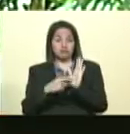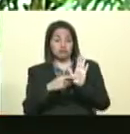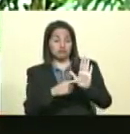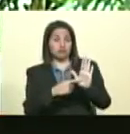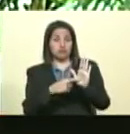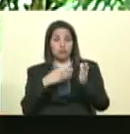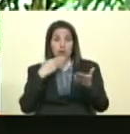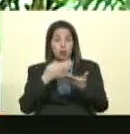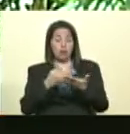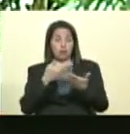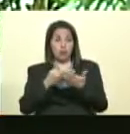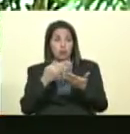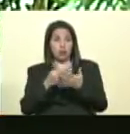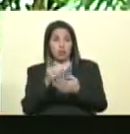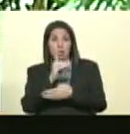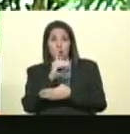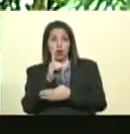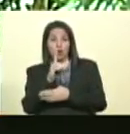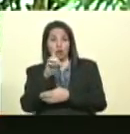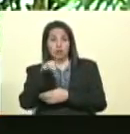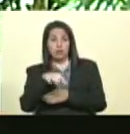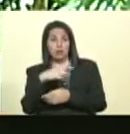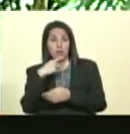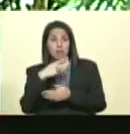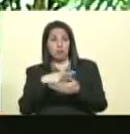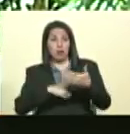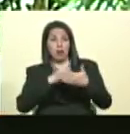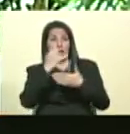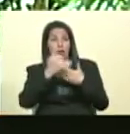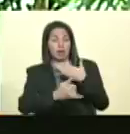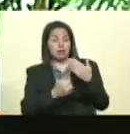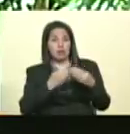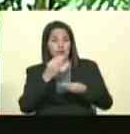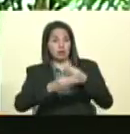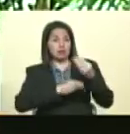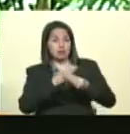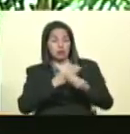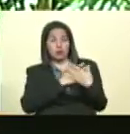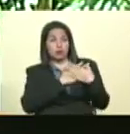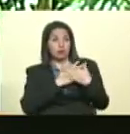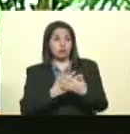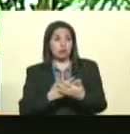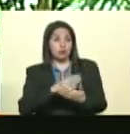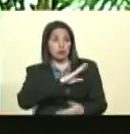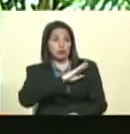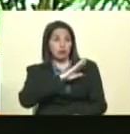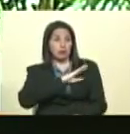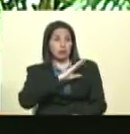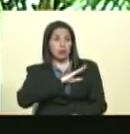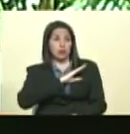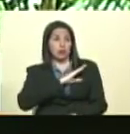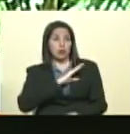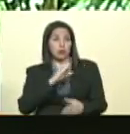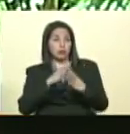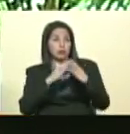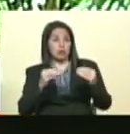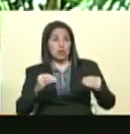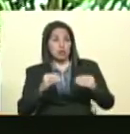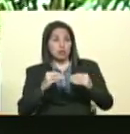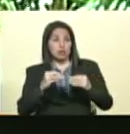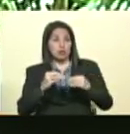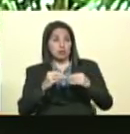propuestas, sino también a presentar un plan de acción y una voluntad férrea, porque los trabajadores de la salud, presidente,